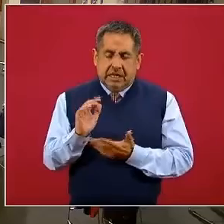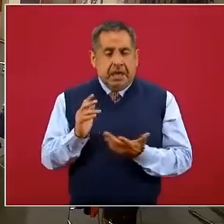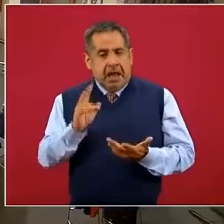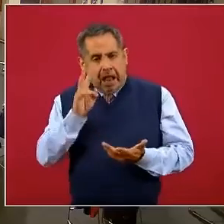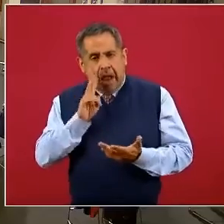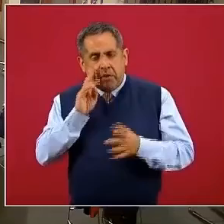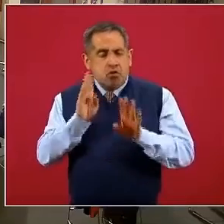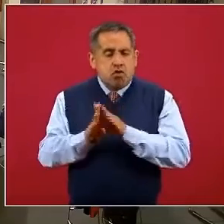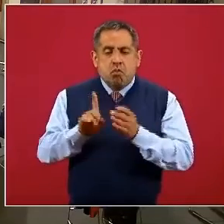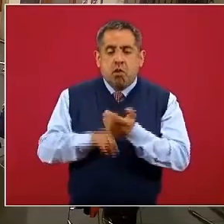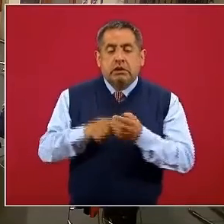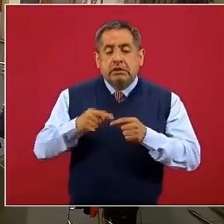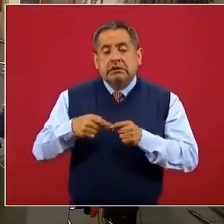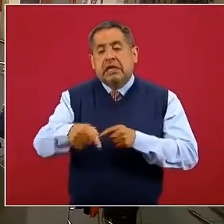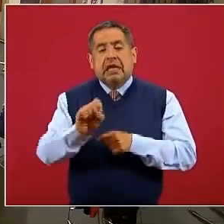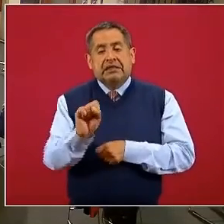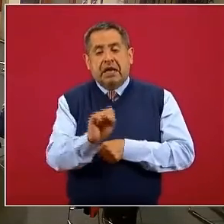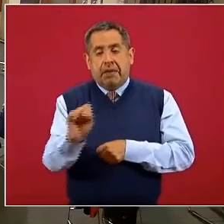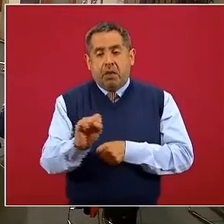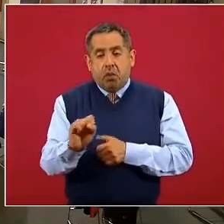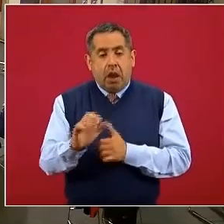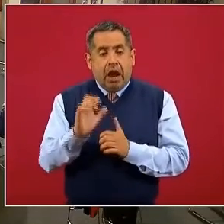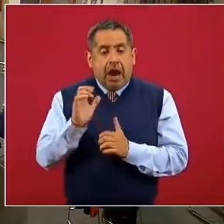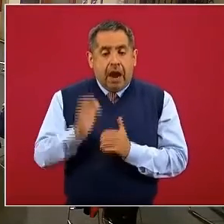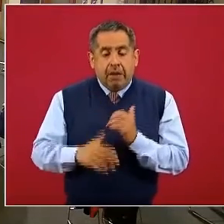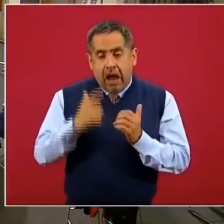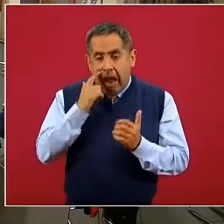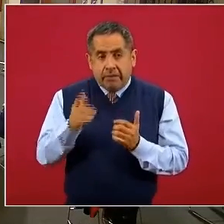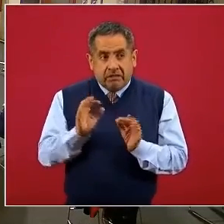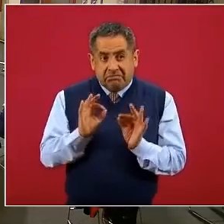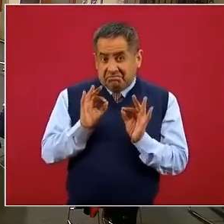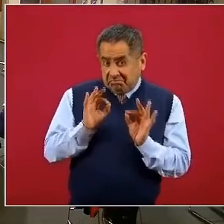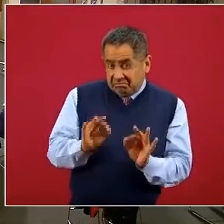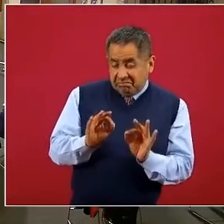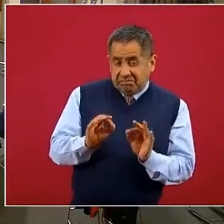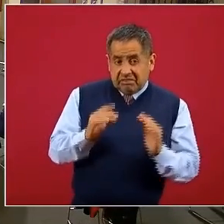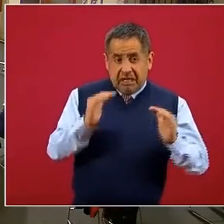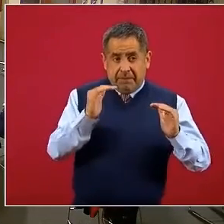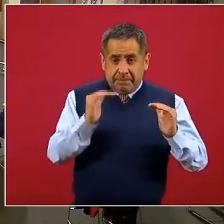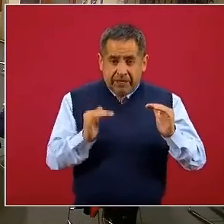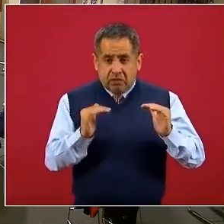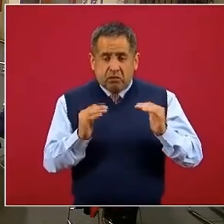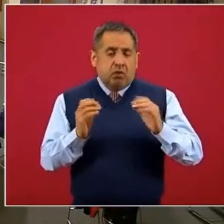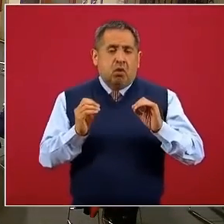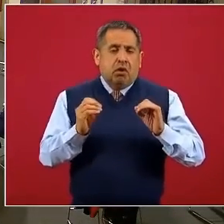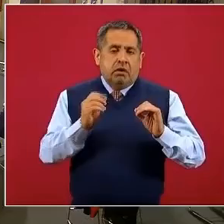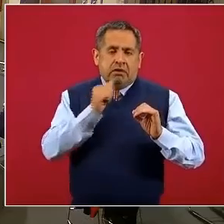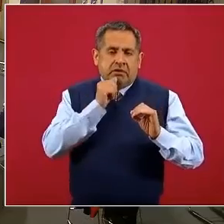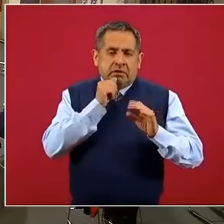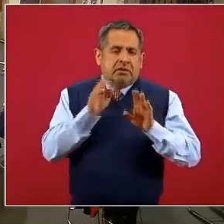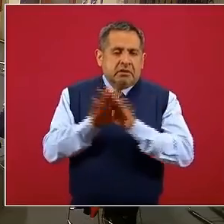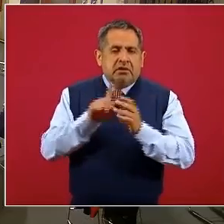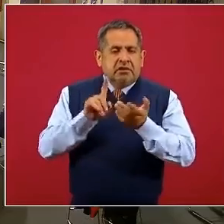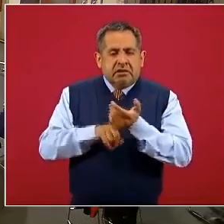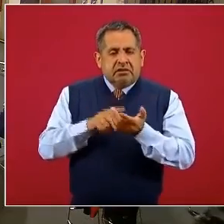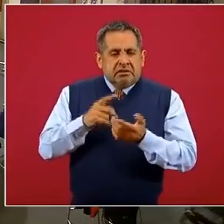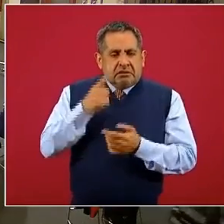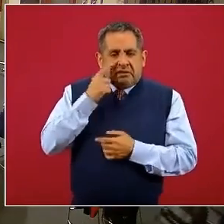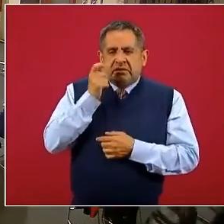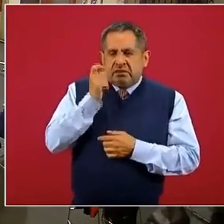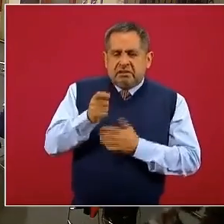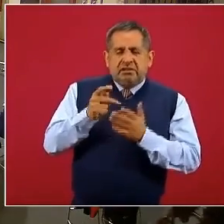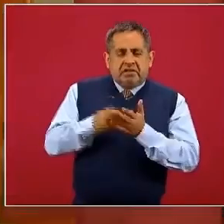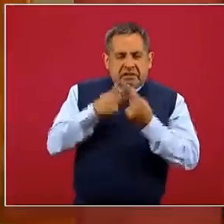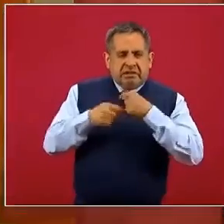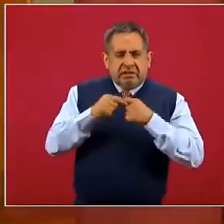comporta de aquí al sábado, que es cuando sabemos cierra la posibilidad de movimientos en la semana, para ver si eso volvería